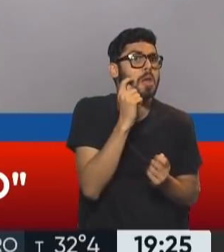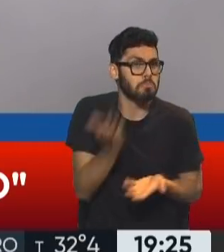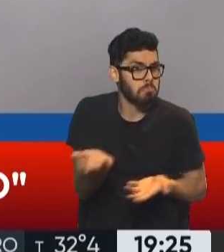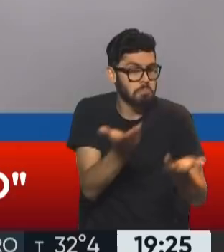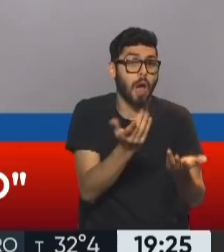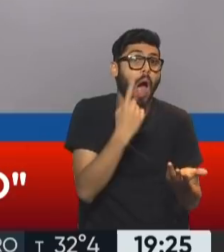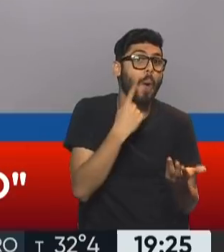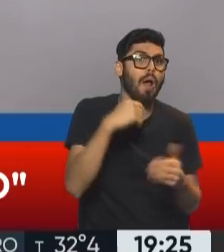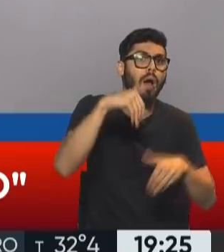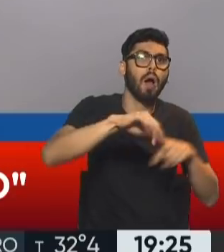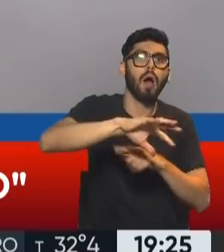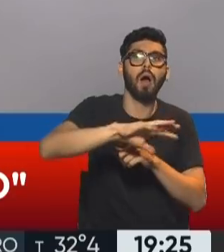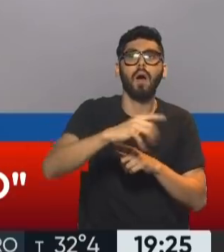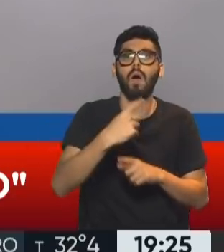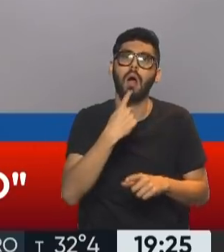vulneradas.